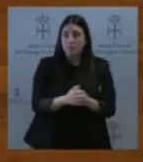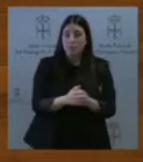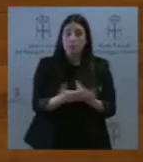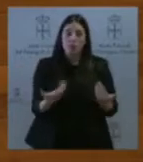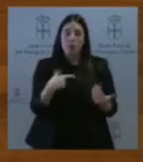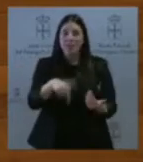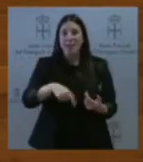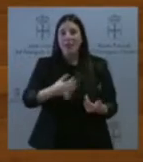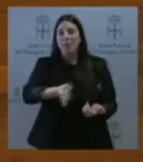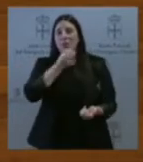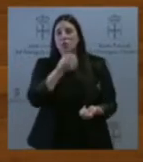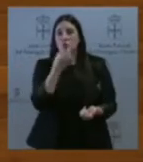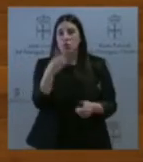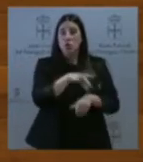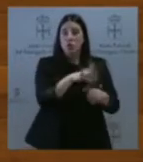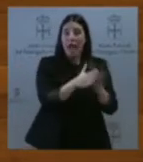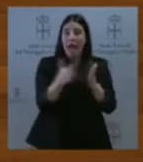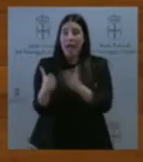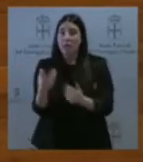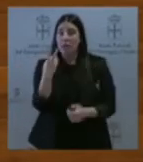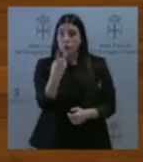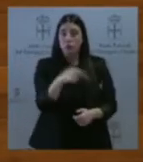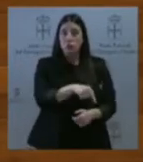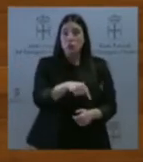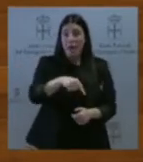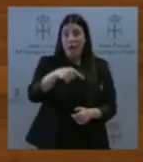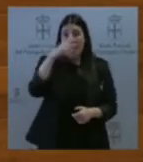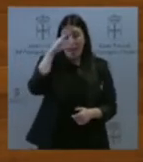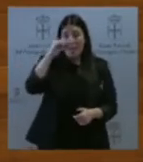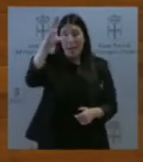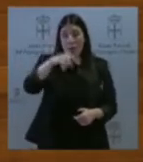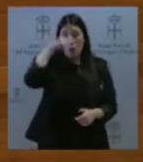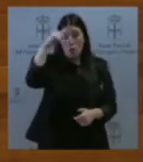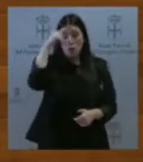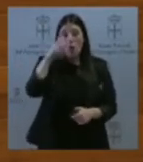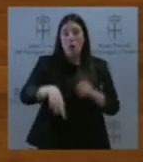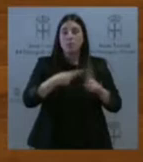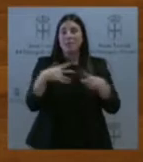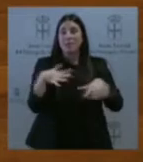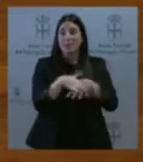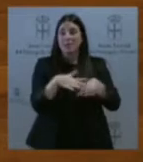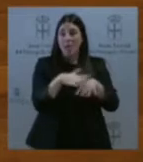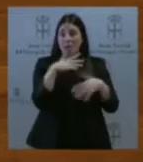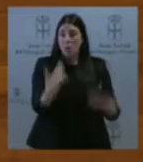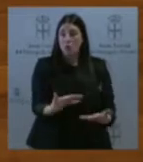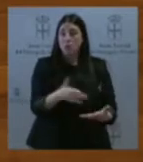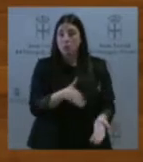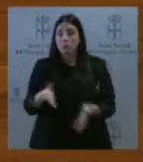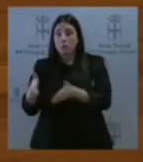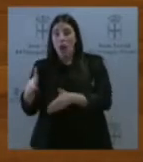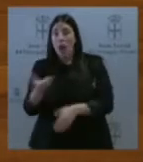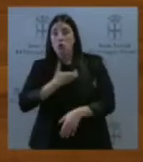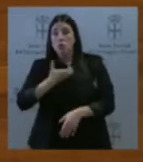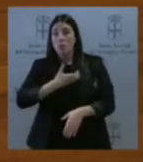de la inteligencia cultural de la ciudad y parte de su tejido progresista. Del otro, un ayuntamiento de derechas, la Cámara de Comercio de Oviedo,